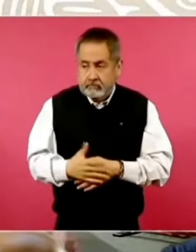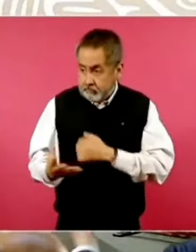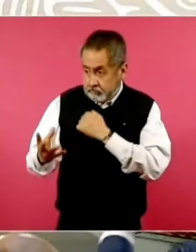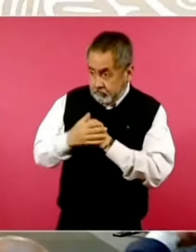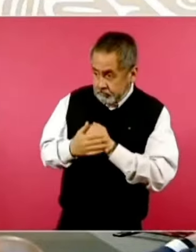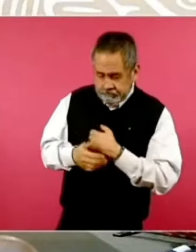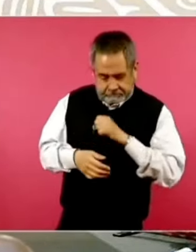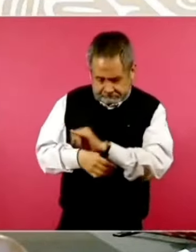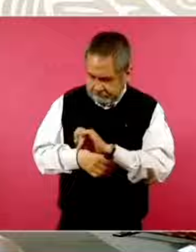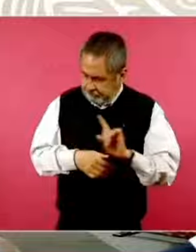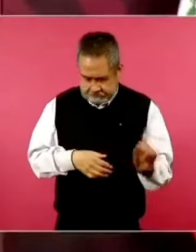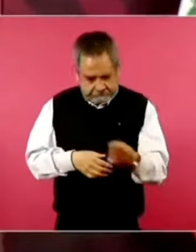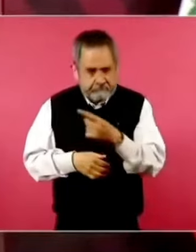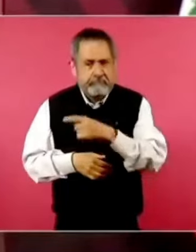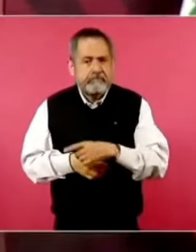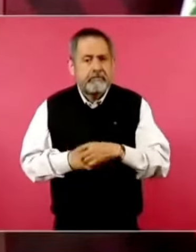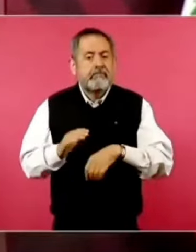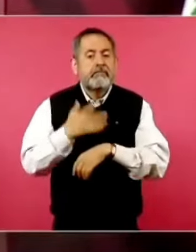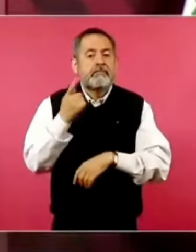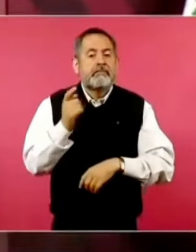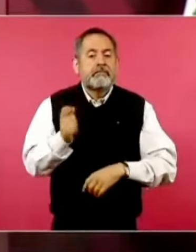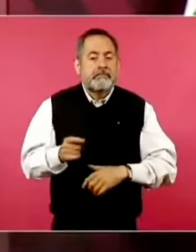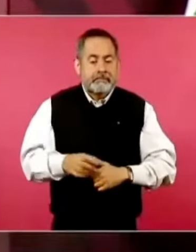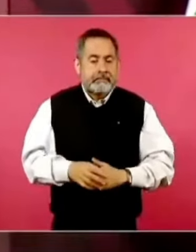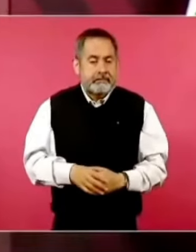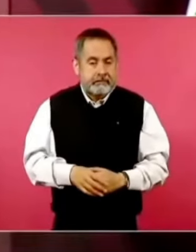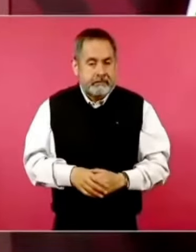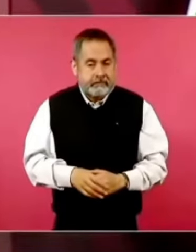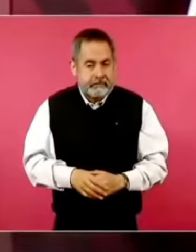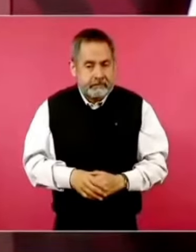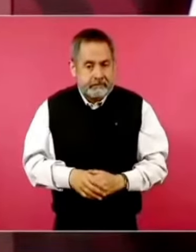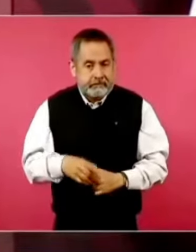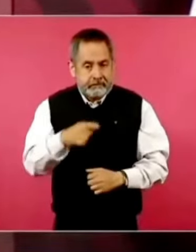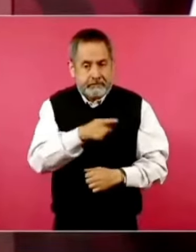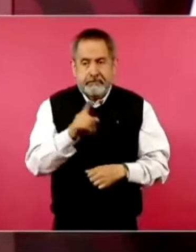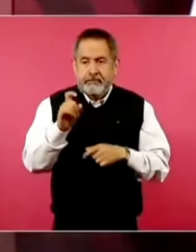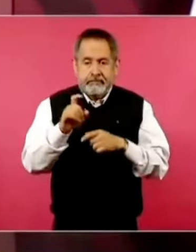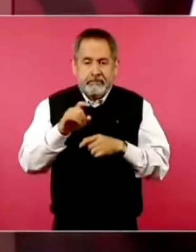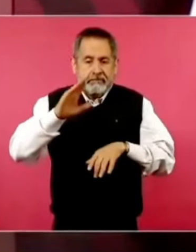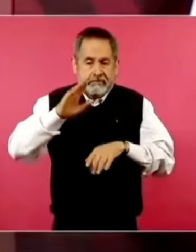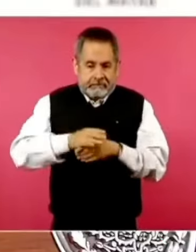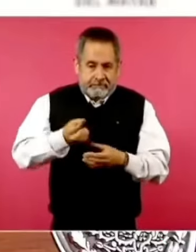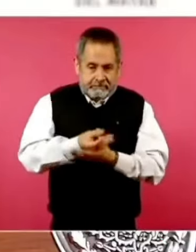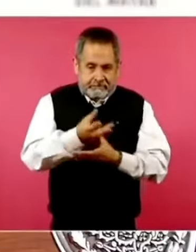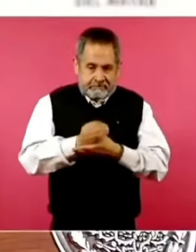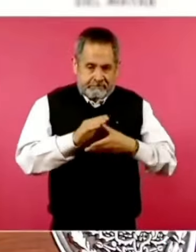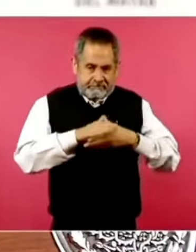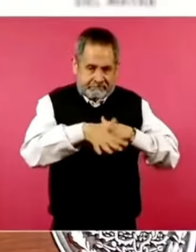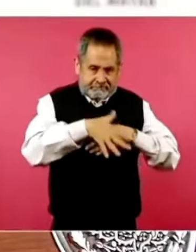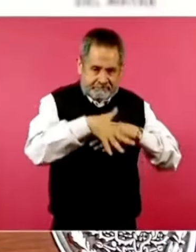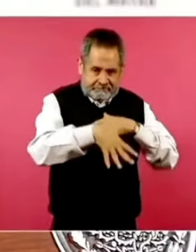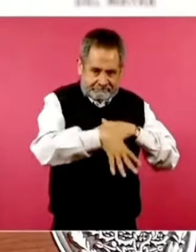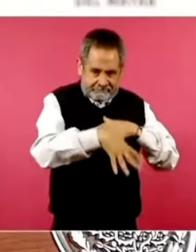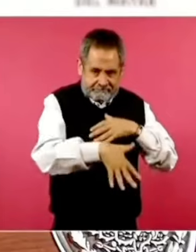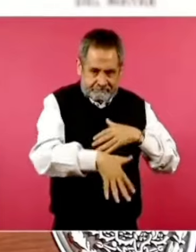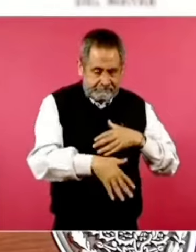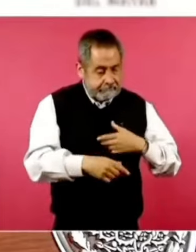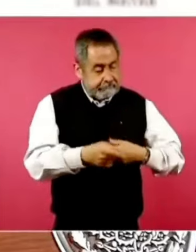autorización porque se iba a soltar más agua para